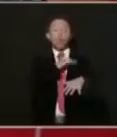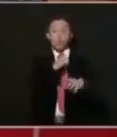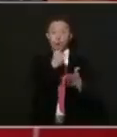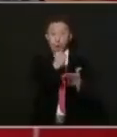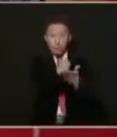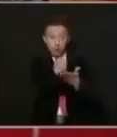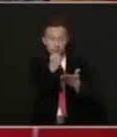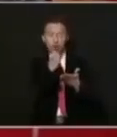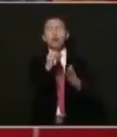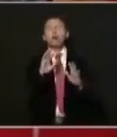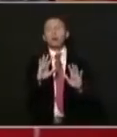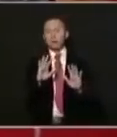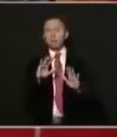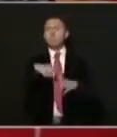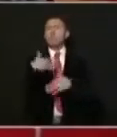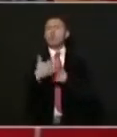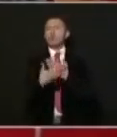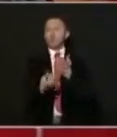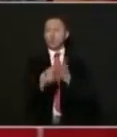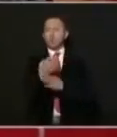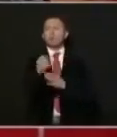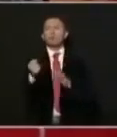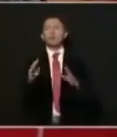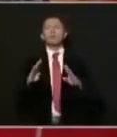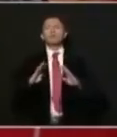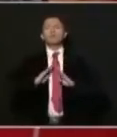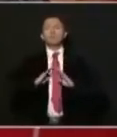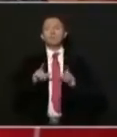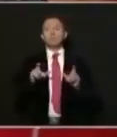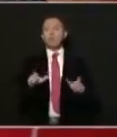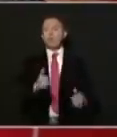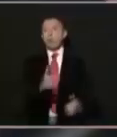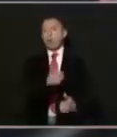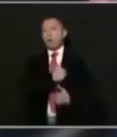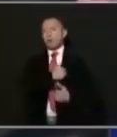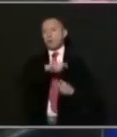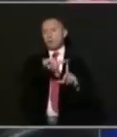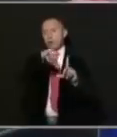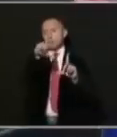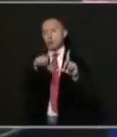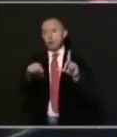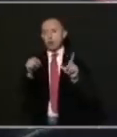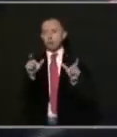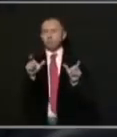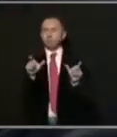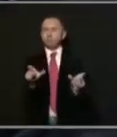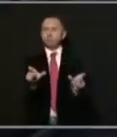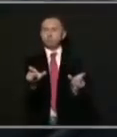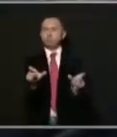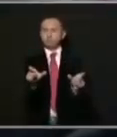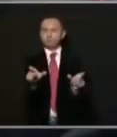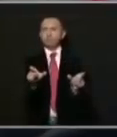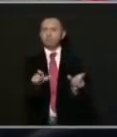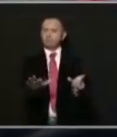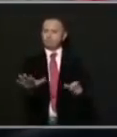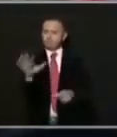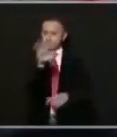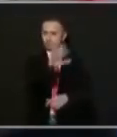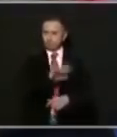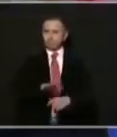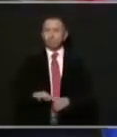para garantizar la seguridad pública en el país. Se van a